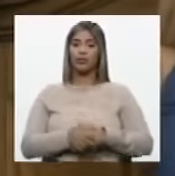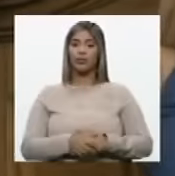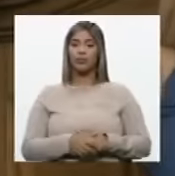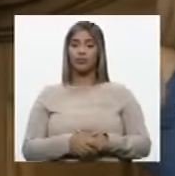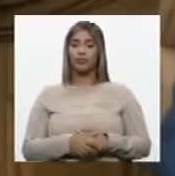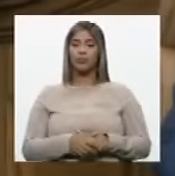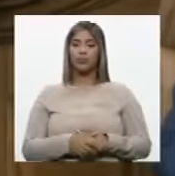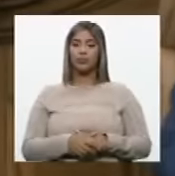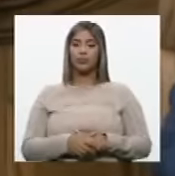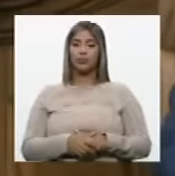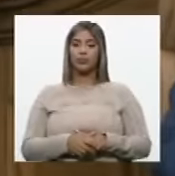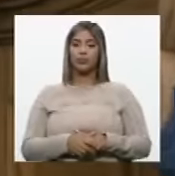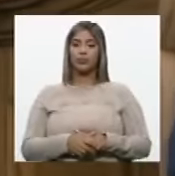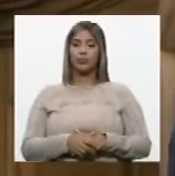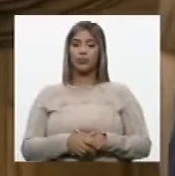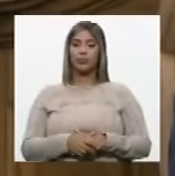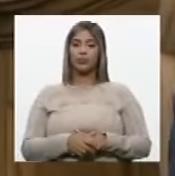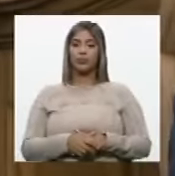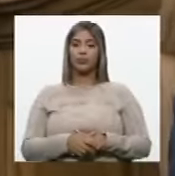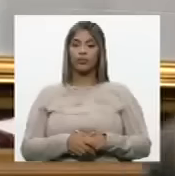presidente.